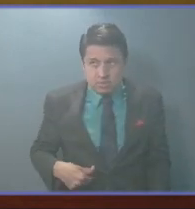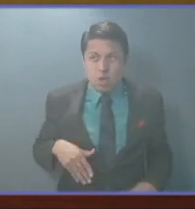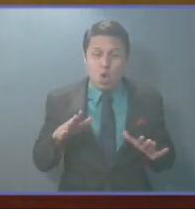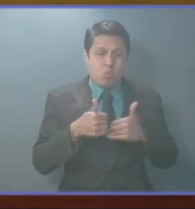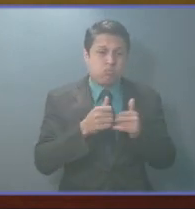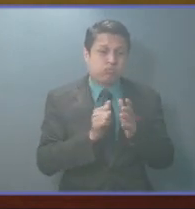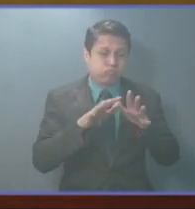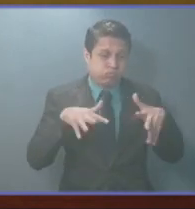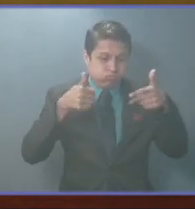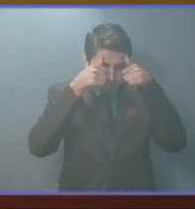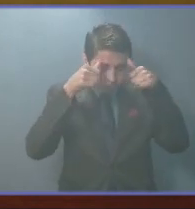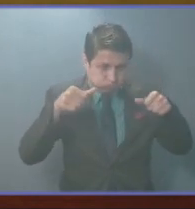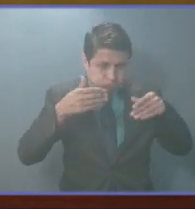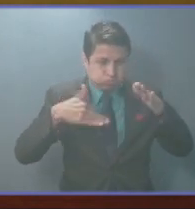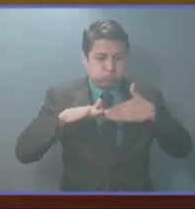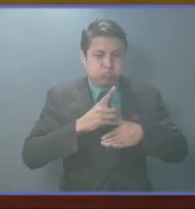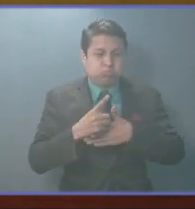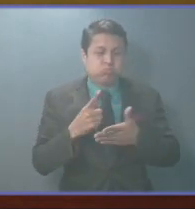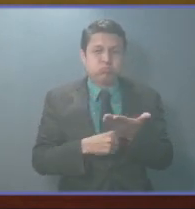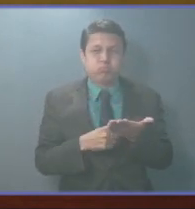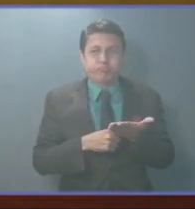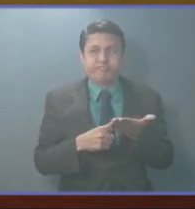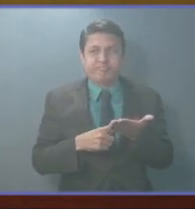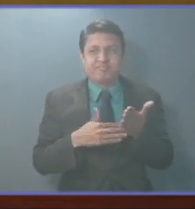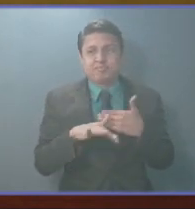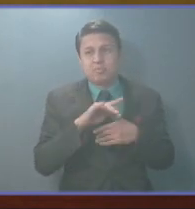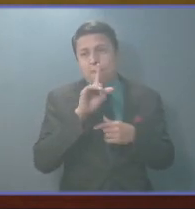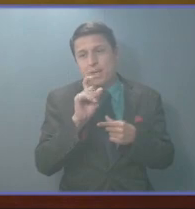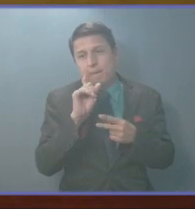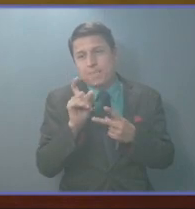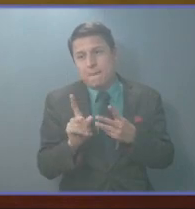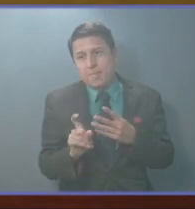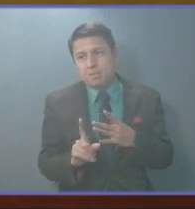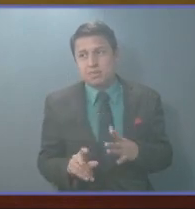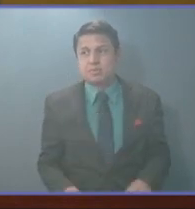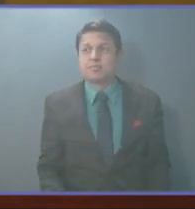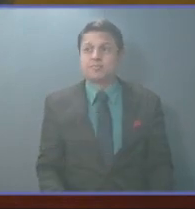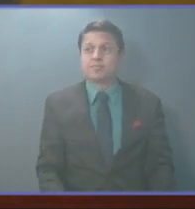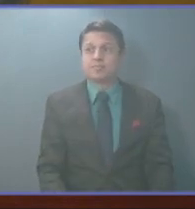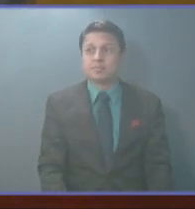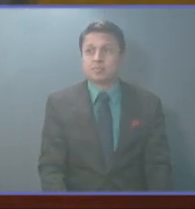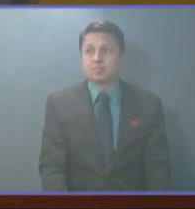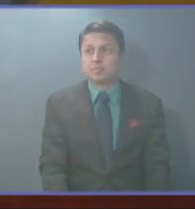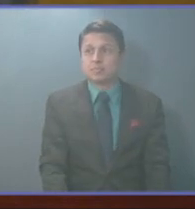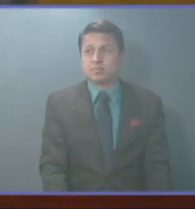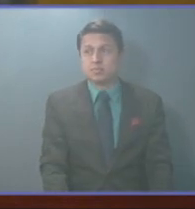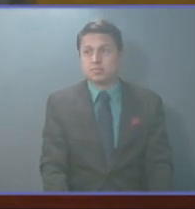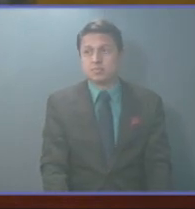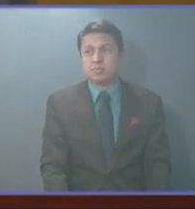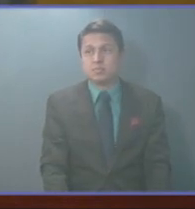pleno acuerden ampliar el número de repreguntas.